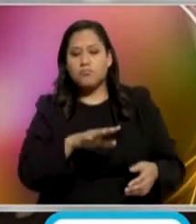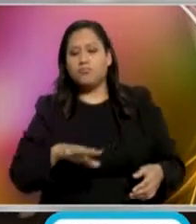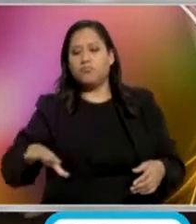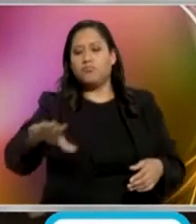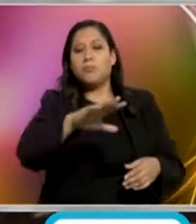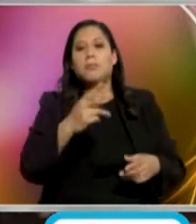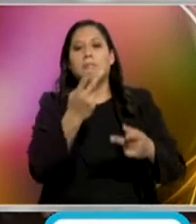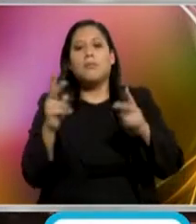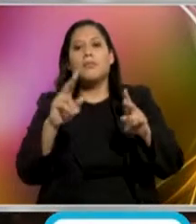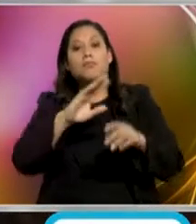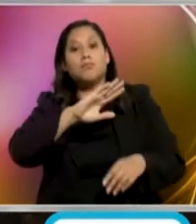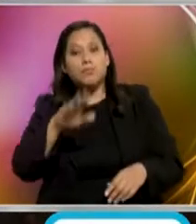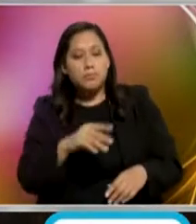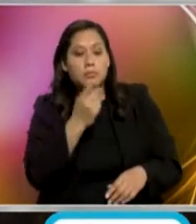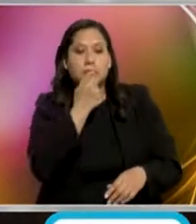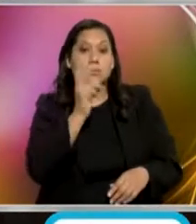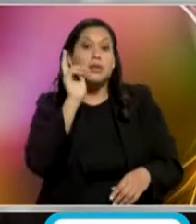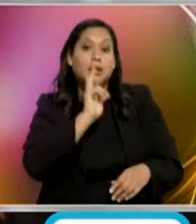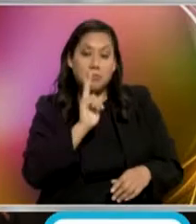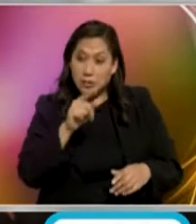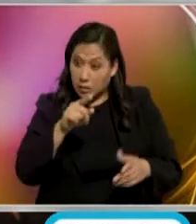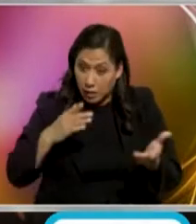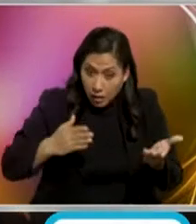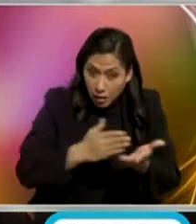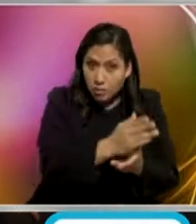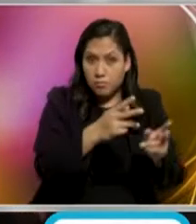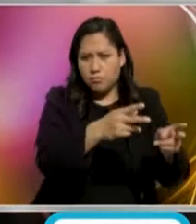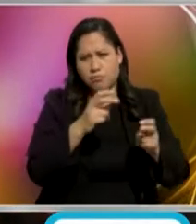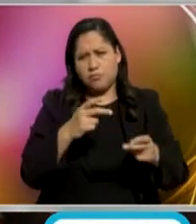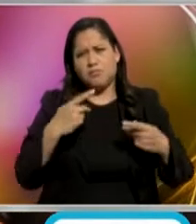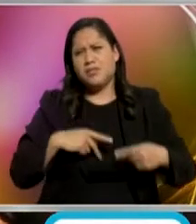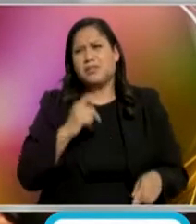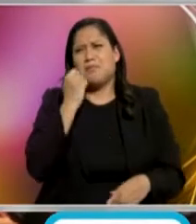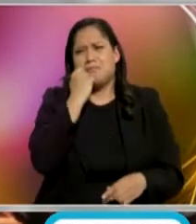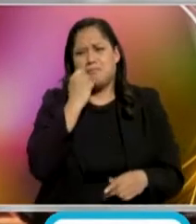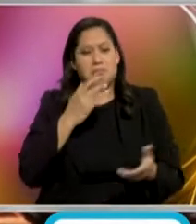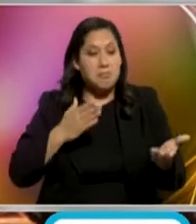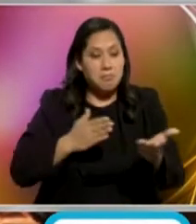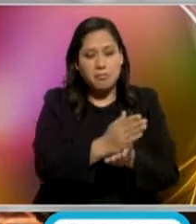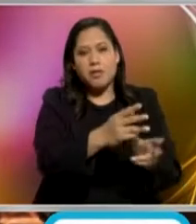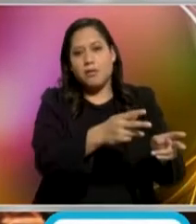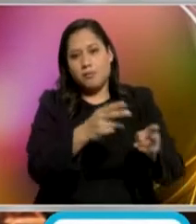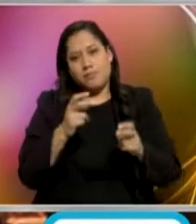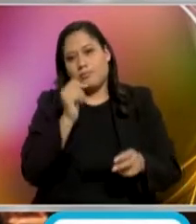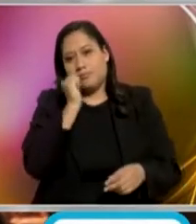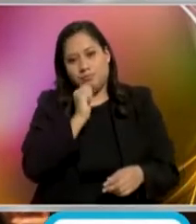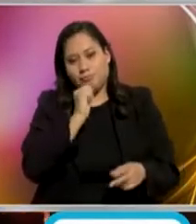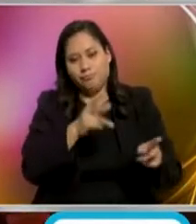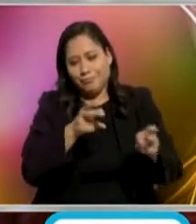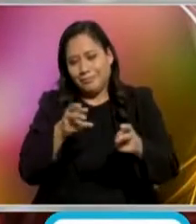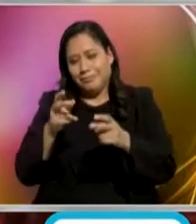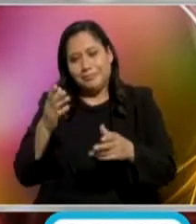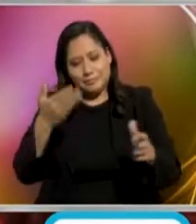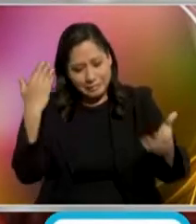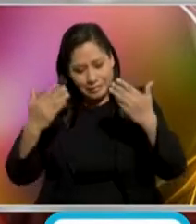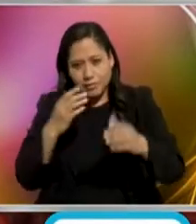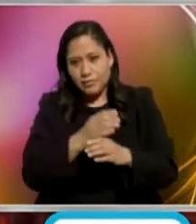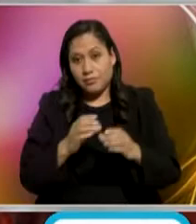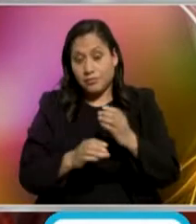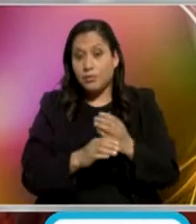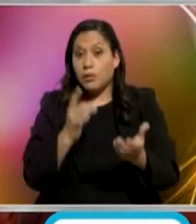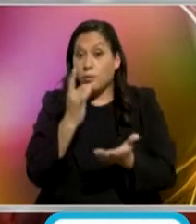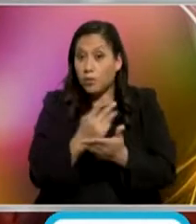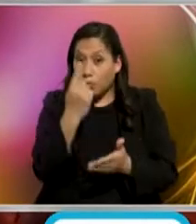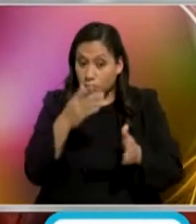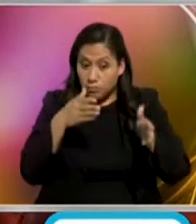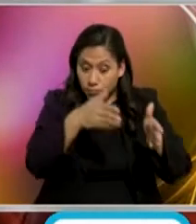Muertos, decían, no, van a ver si se meten aquí, se la roban, pero había gente que no se lo creía, y después de los siglos pues acabaron robándose muchas cosas. Realmente la única